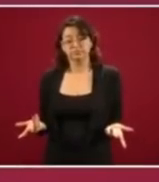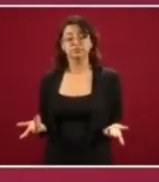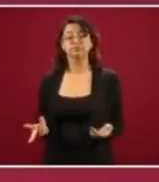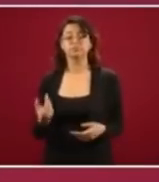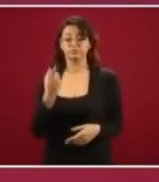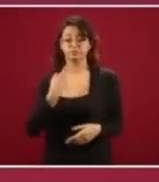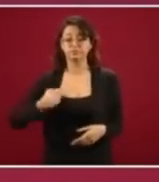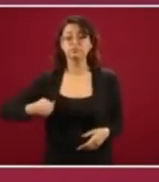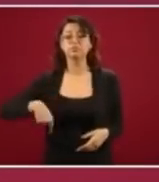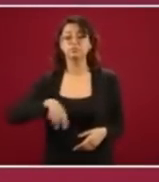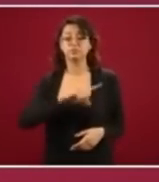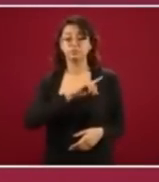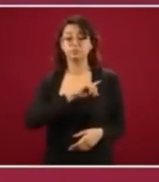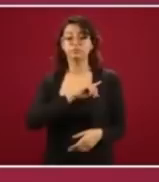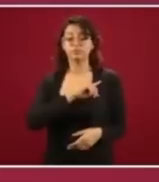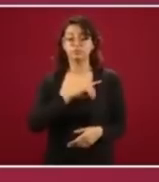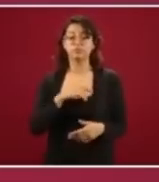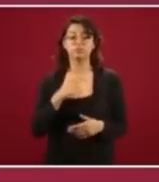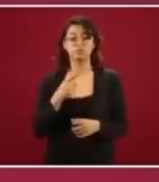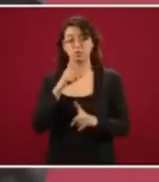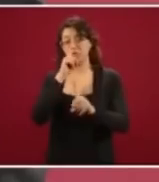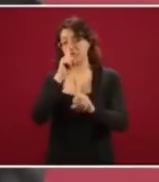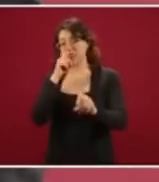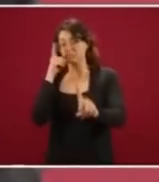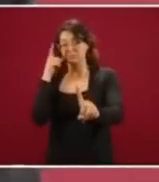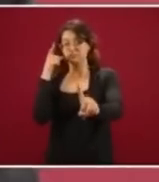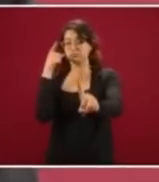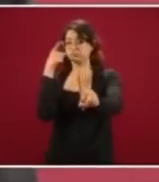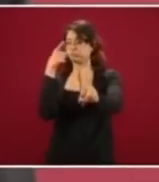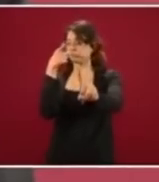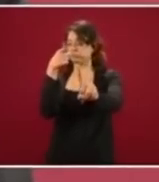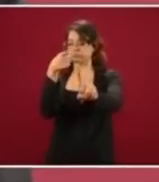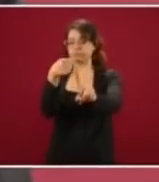nosotros vamos sobre ese